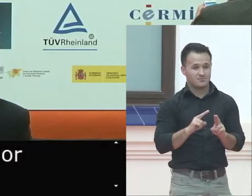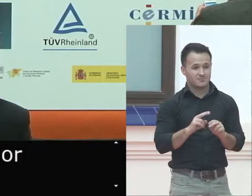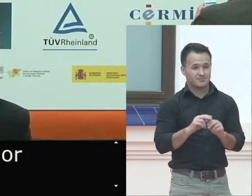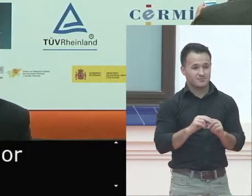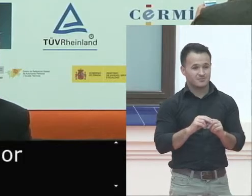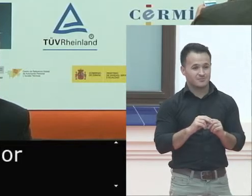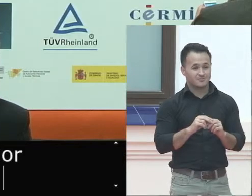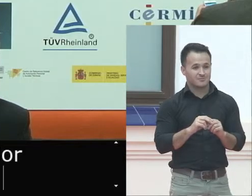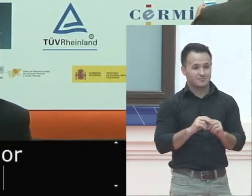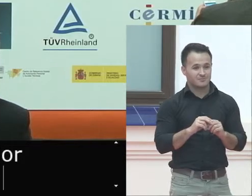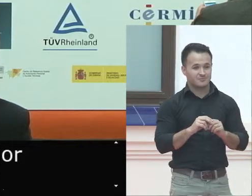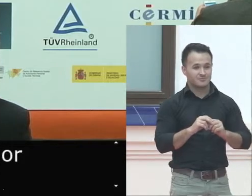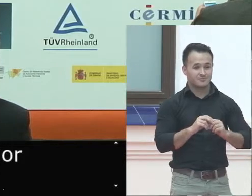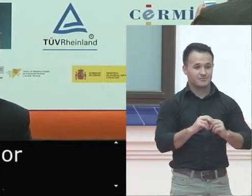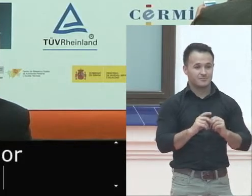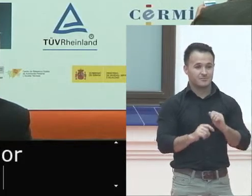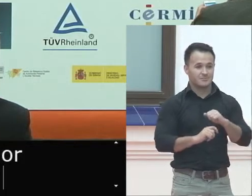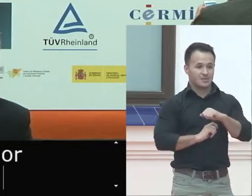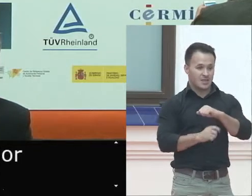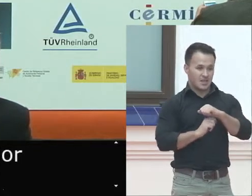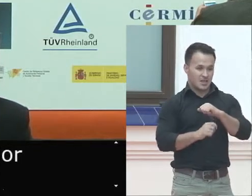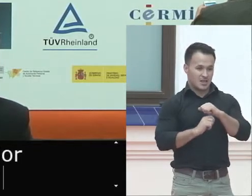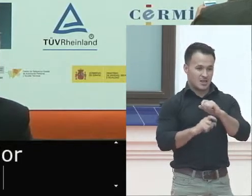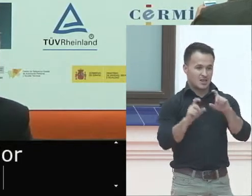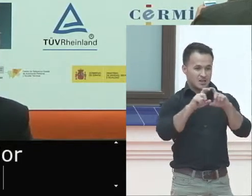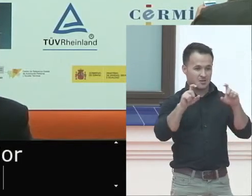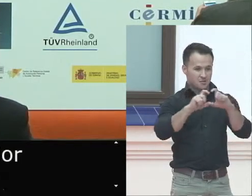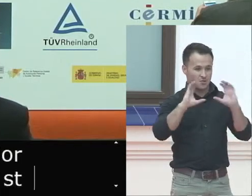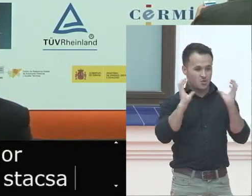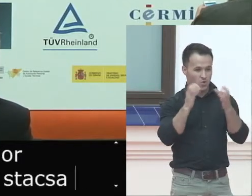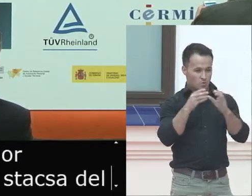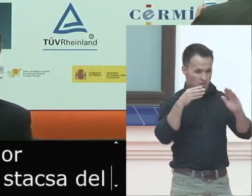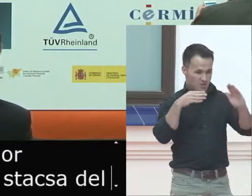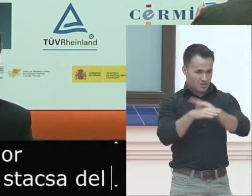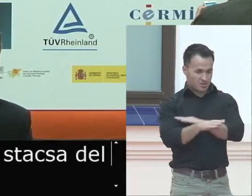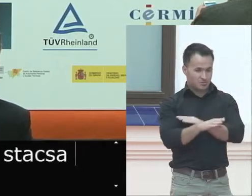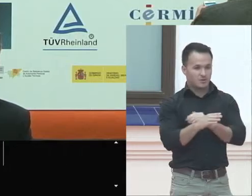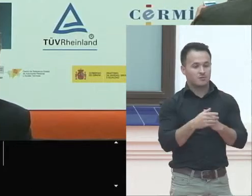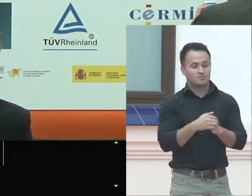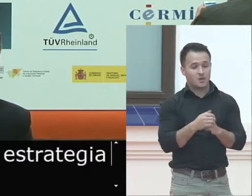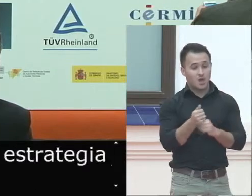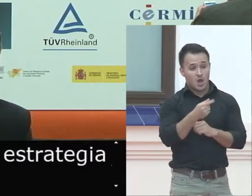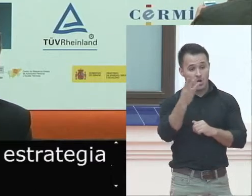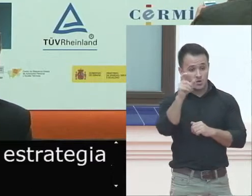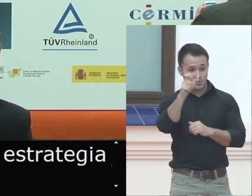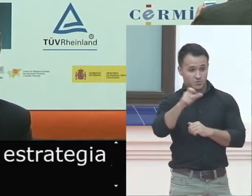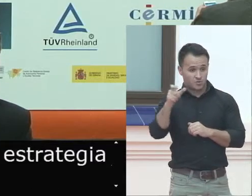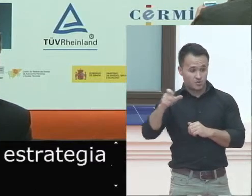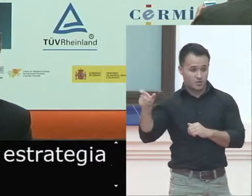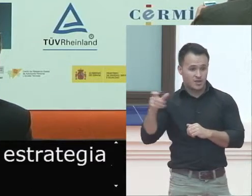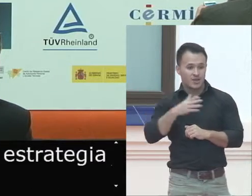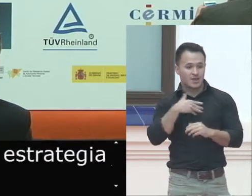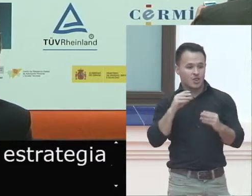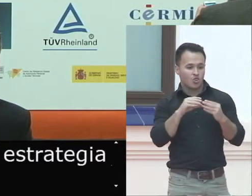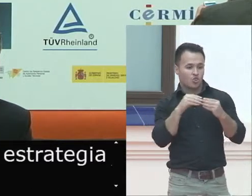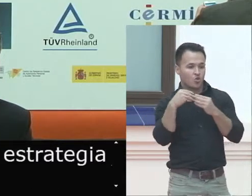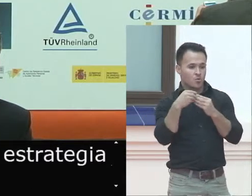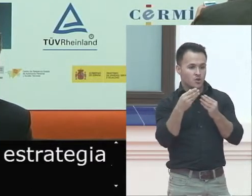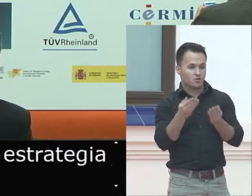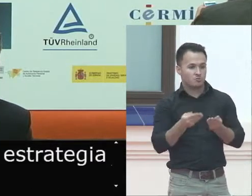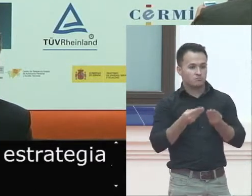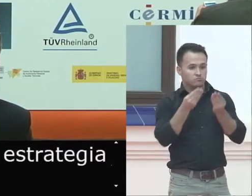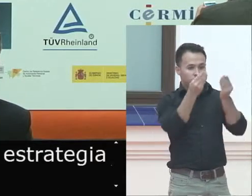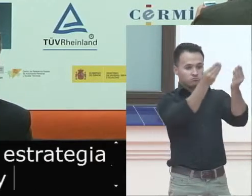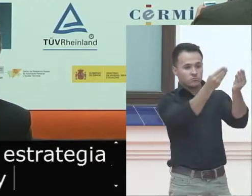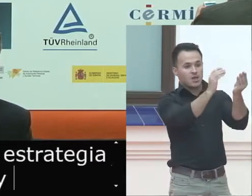Strategic Advisory Group on Accessibility, y luego, por otro lado, hay algunas voces que quieren elevar el documento